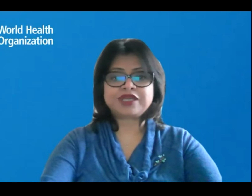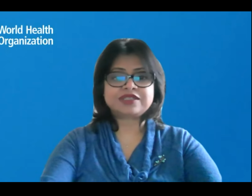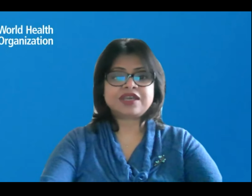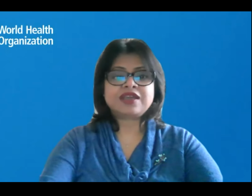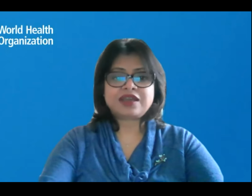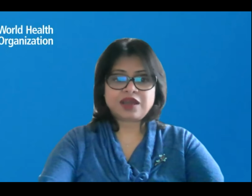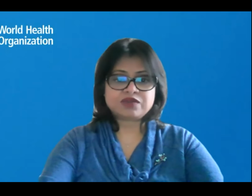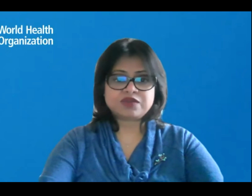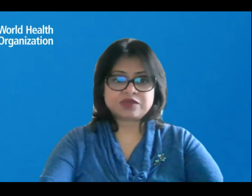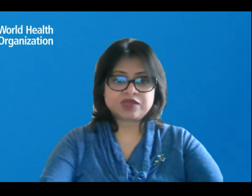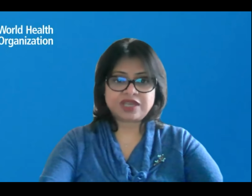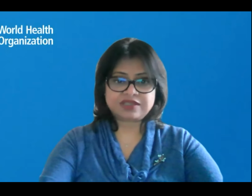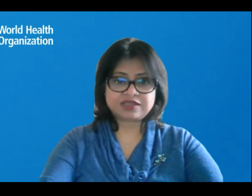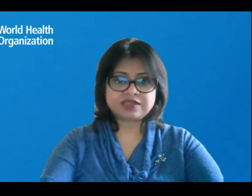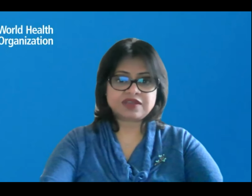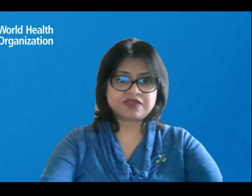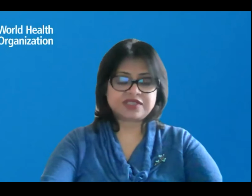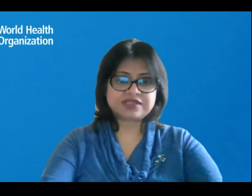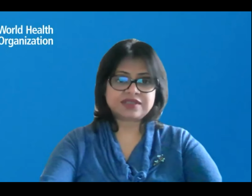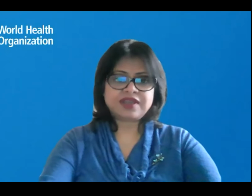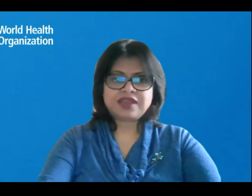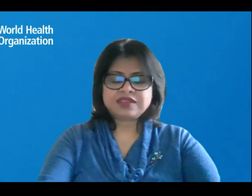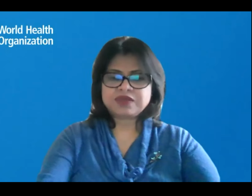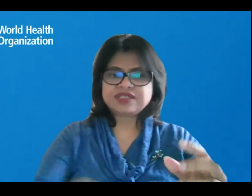reportaron interrupciones a